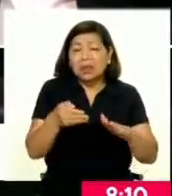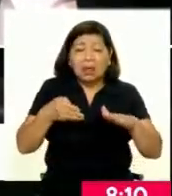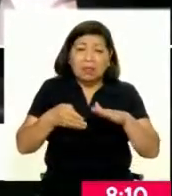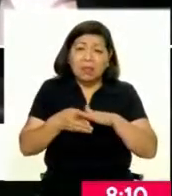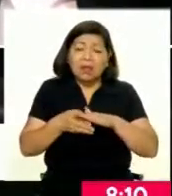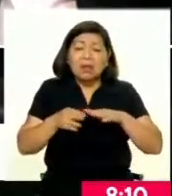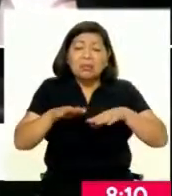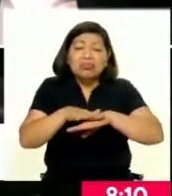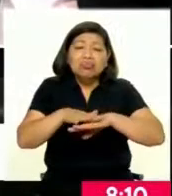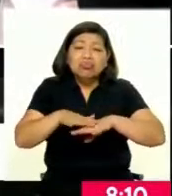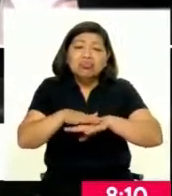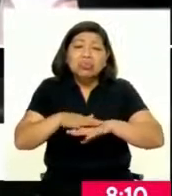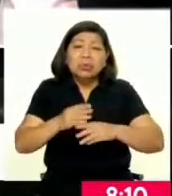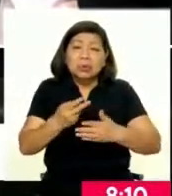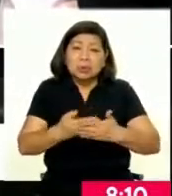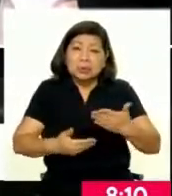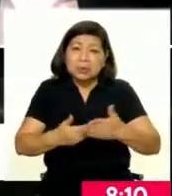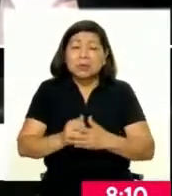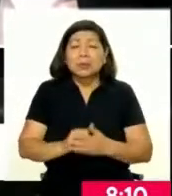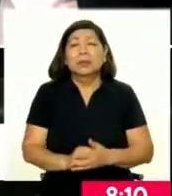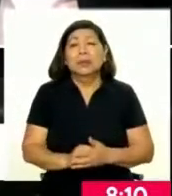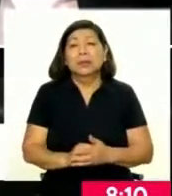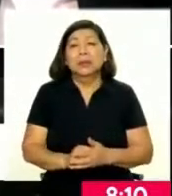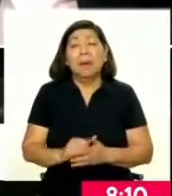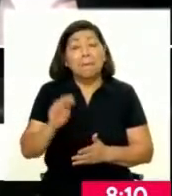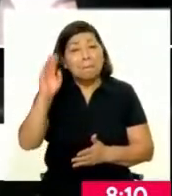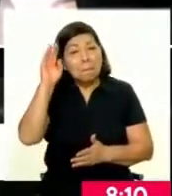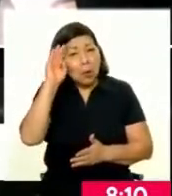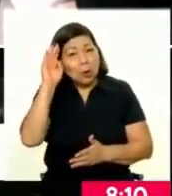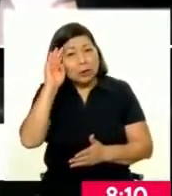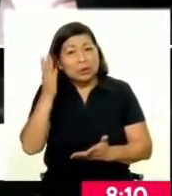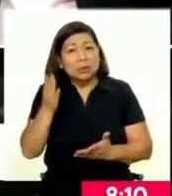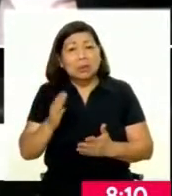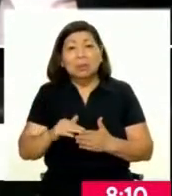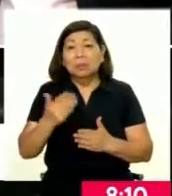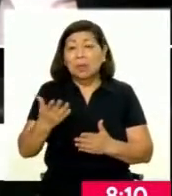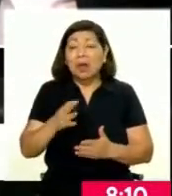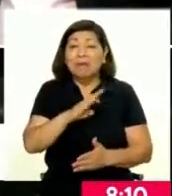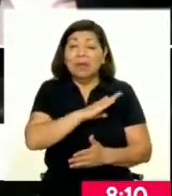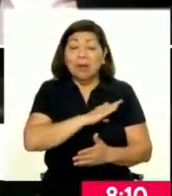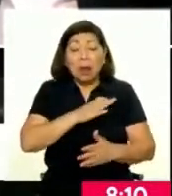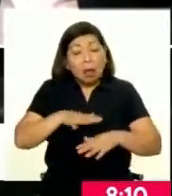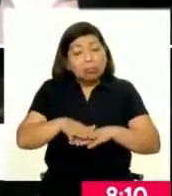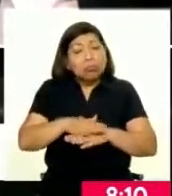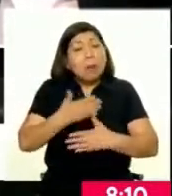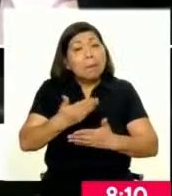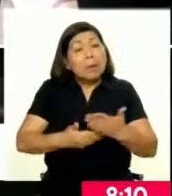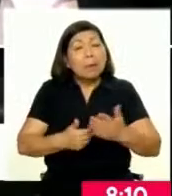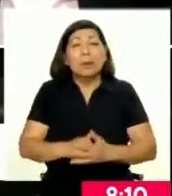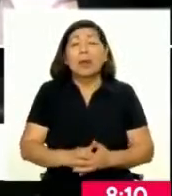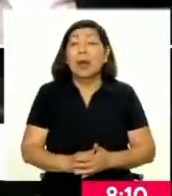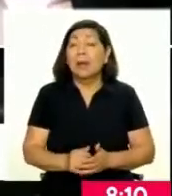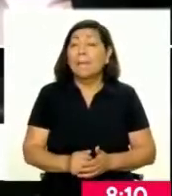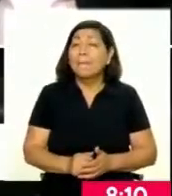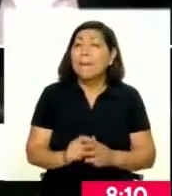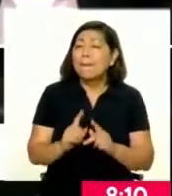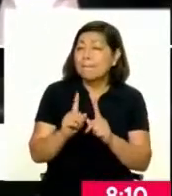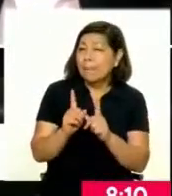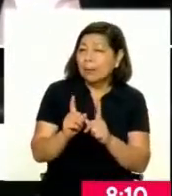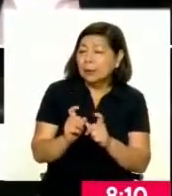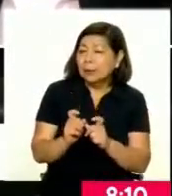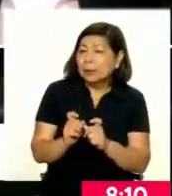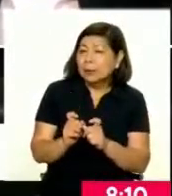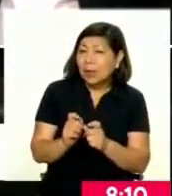siendo investigados por la policía y, bueno, posteriormente por la fiscalía también. Los detenidos el día de